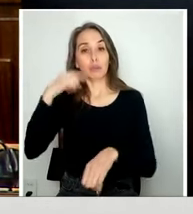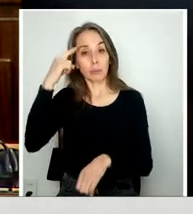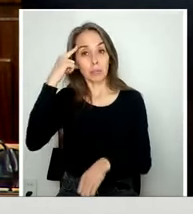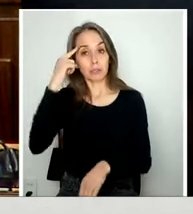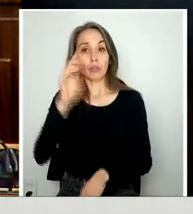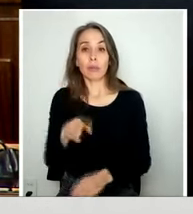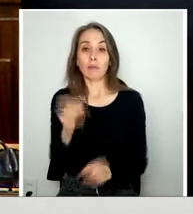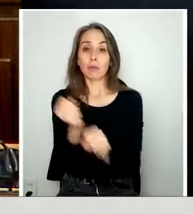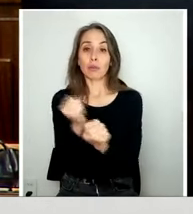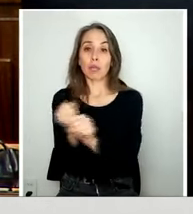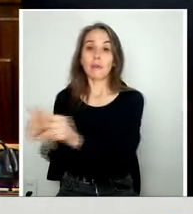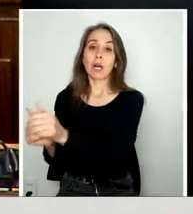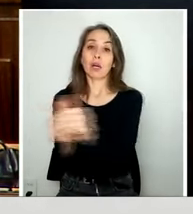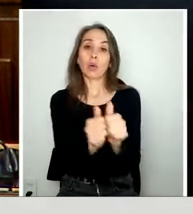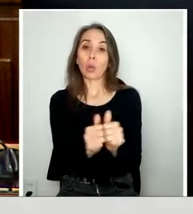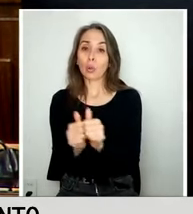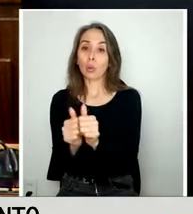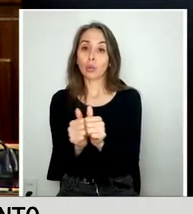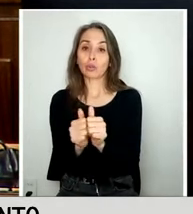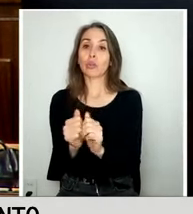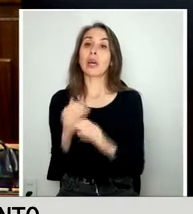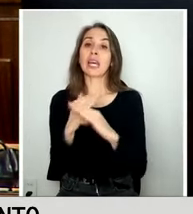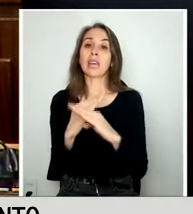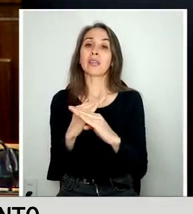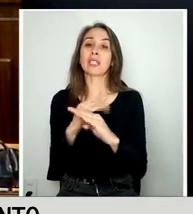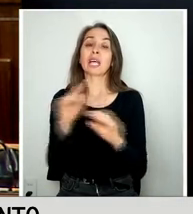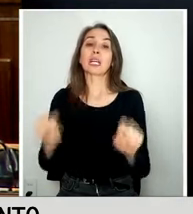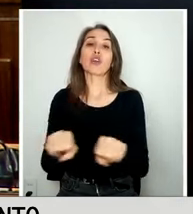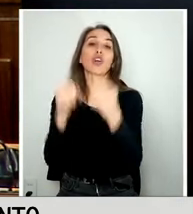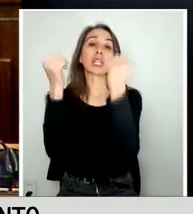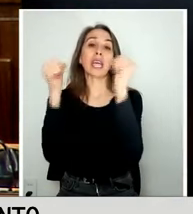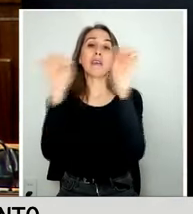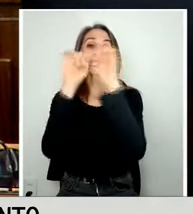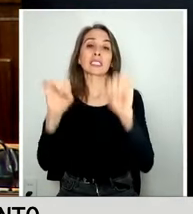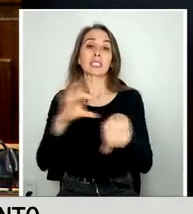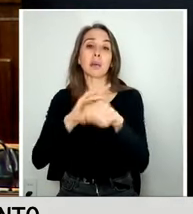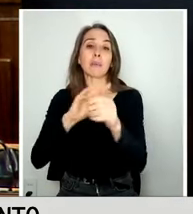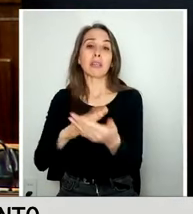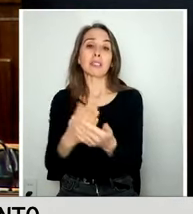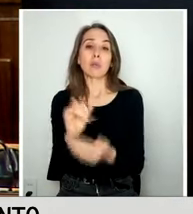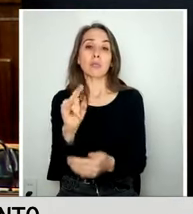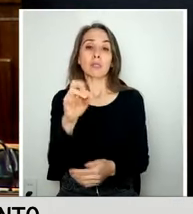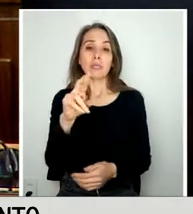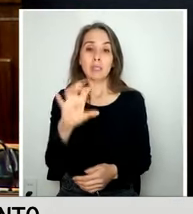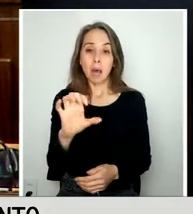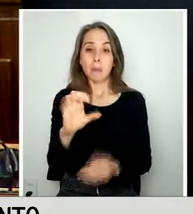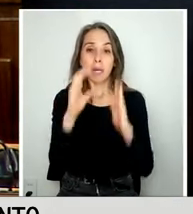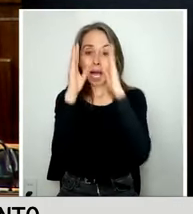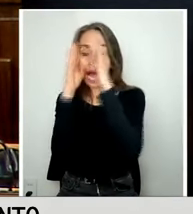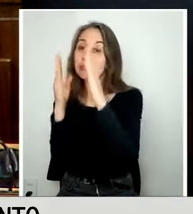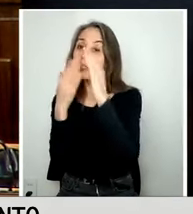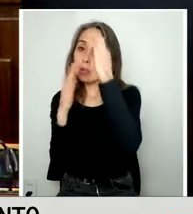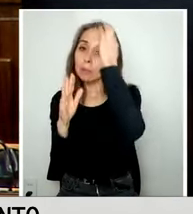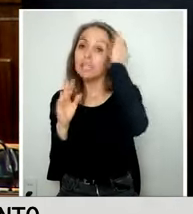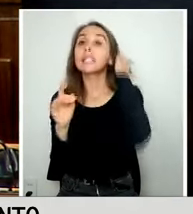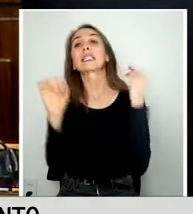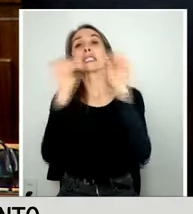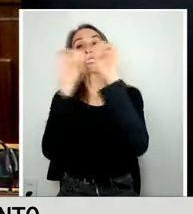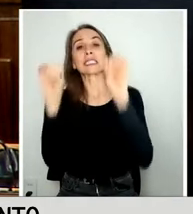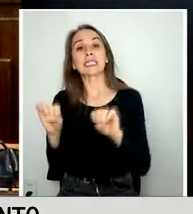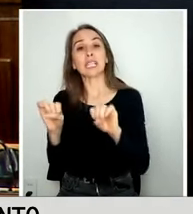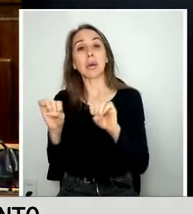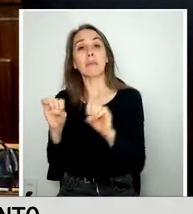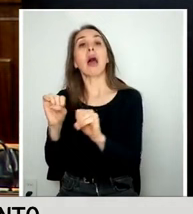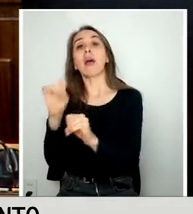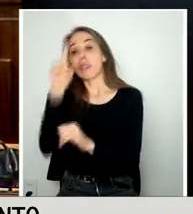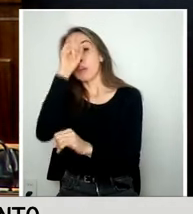conjuntamente para evitar el colapso del sistema de salud y poner nuestra atención en mejorar el sistema de salud pública cuyo